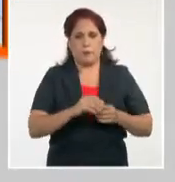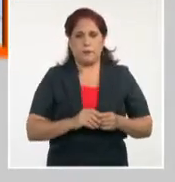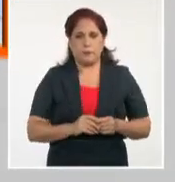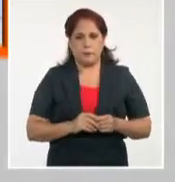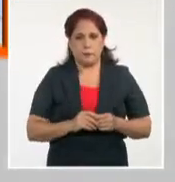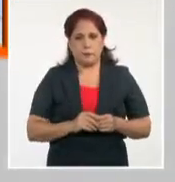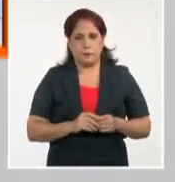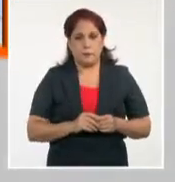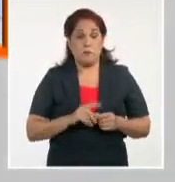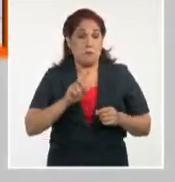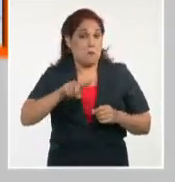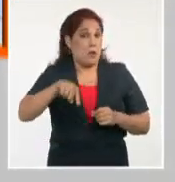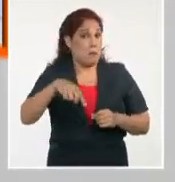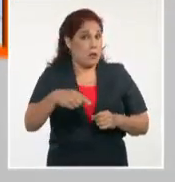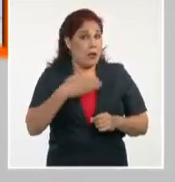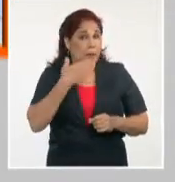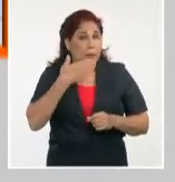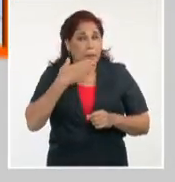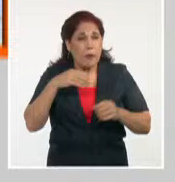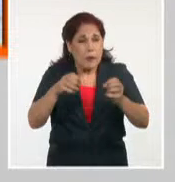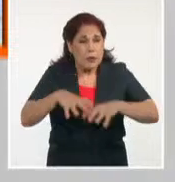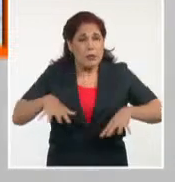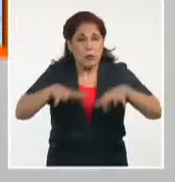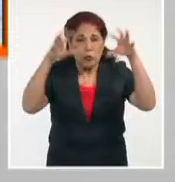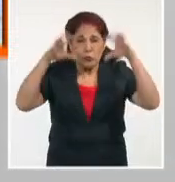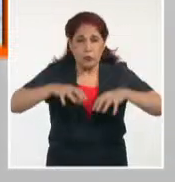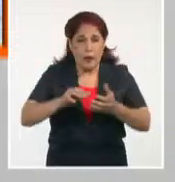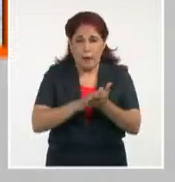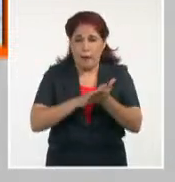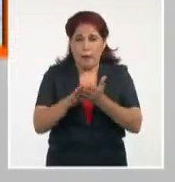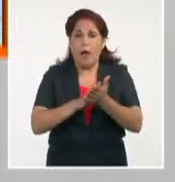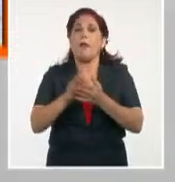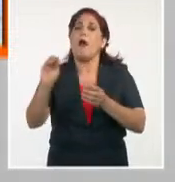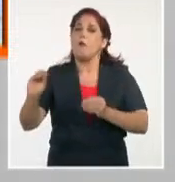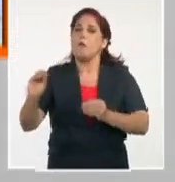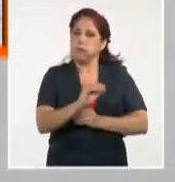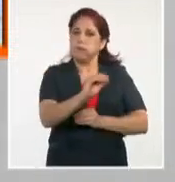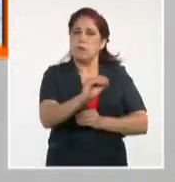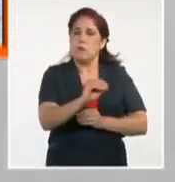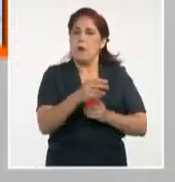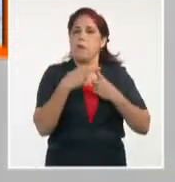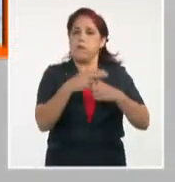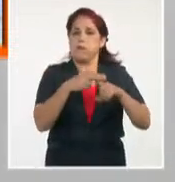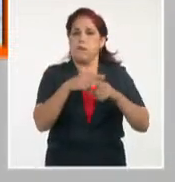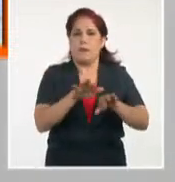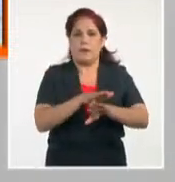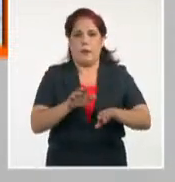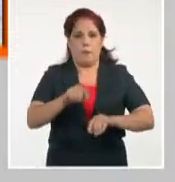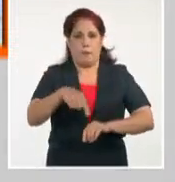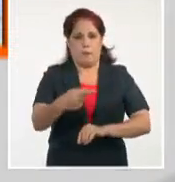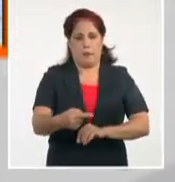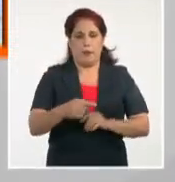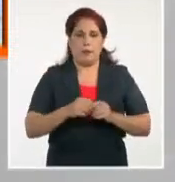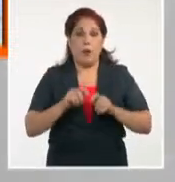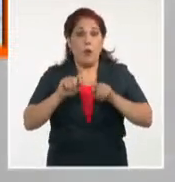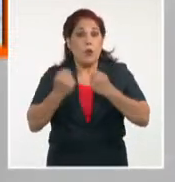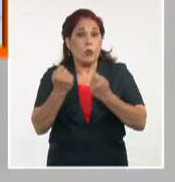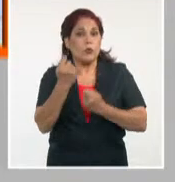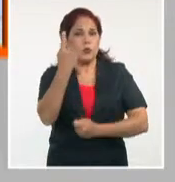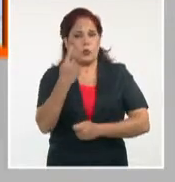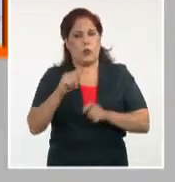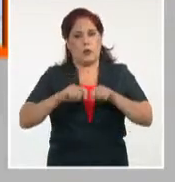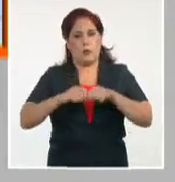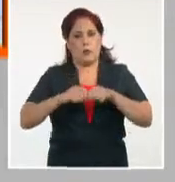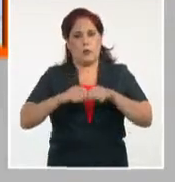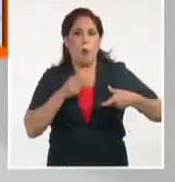cuando lo permita mañana se puedan instalar. O sea que eso, la afectación mañana va a estar restablecida. Por rotura, tuvimos una sola rotura de